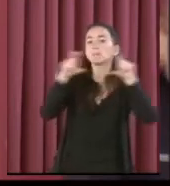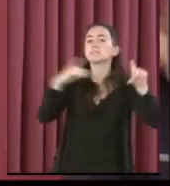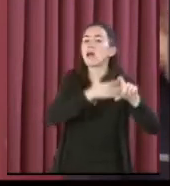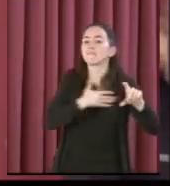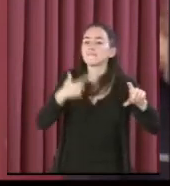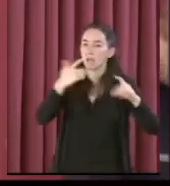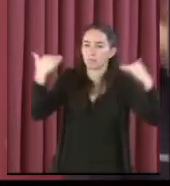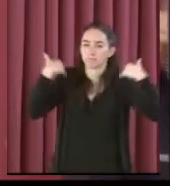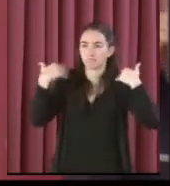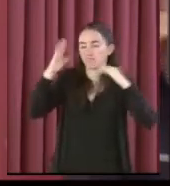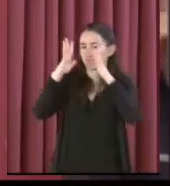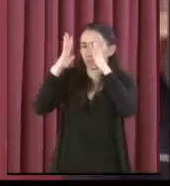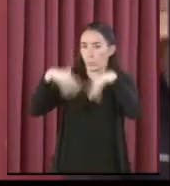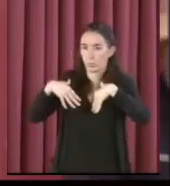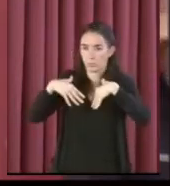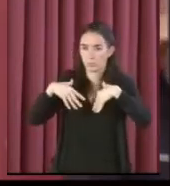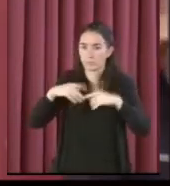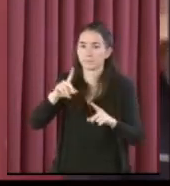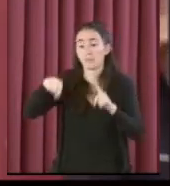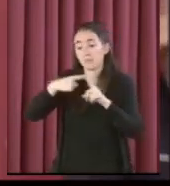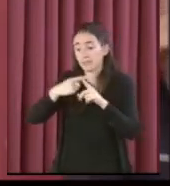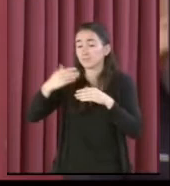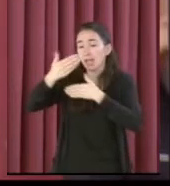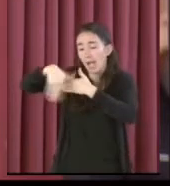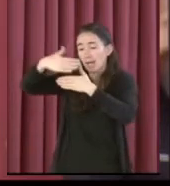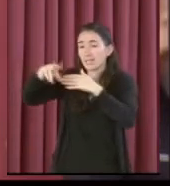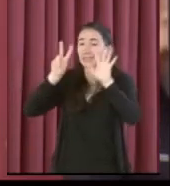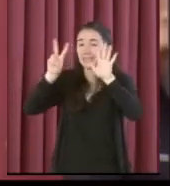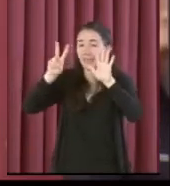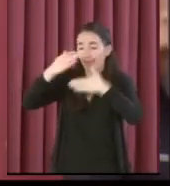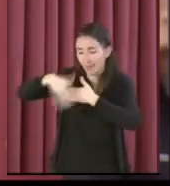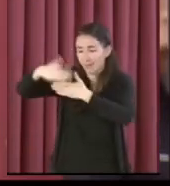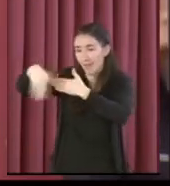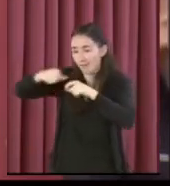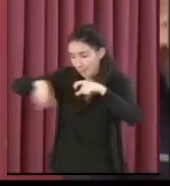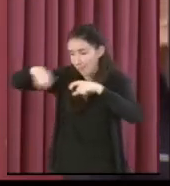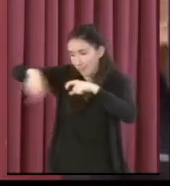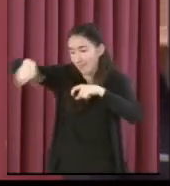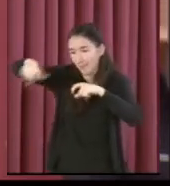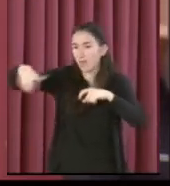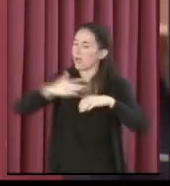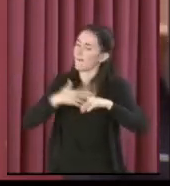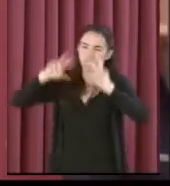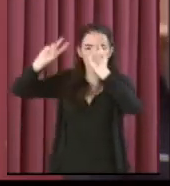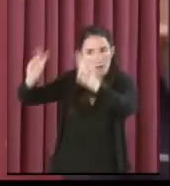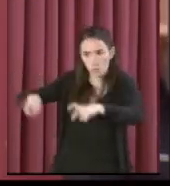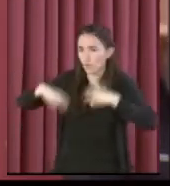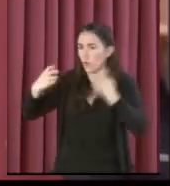identificación de los proyectos de reurbanización de las 7 calles y se va a comenzar a trabajar desde la unidad de casco antiguo